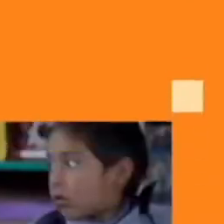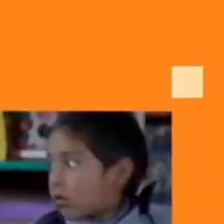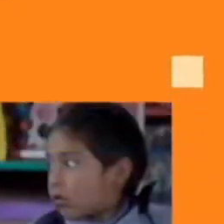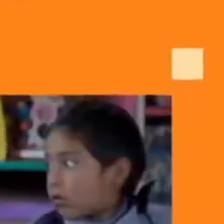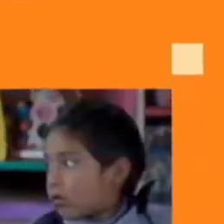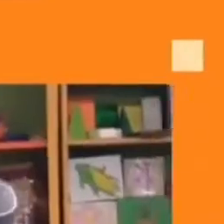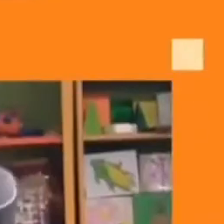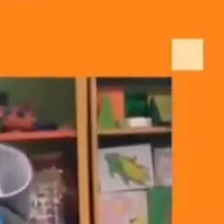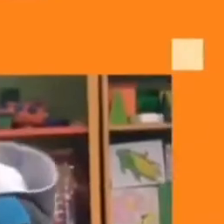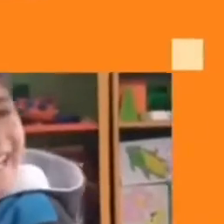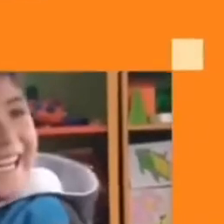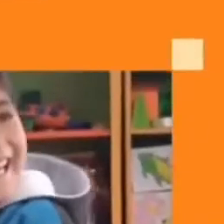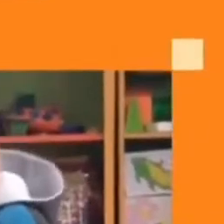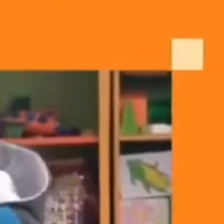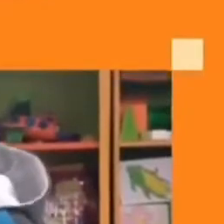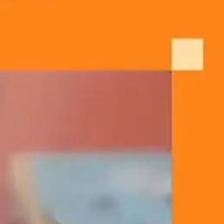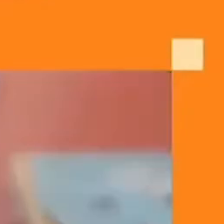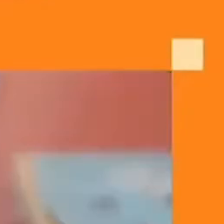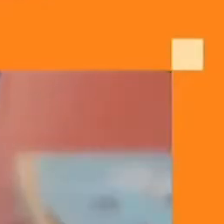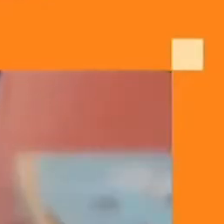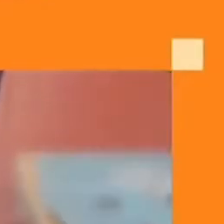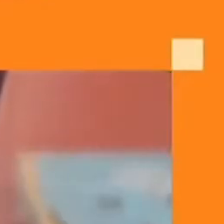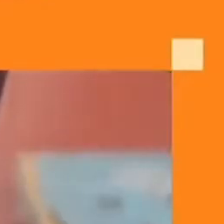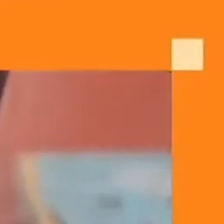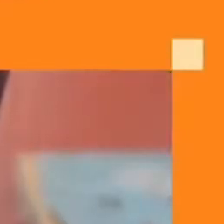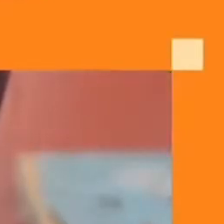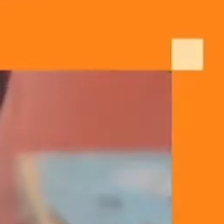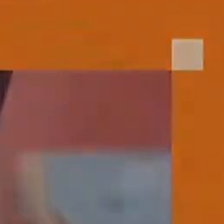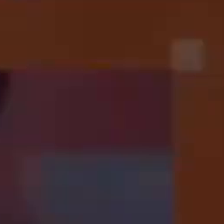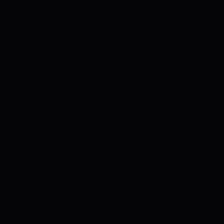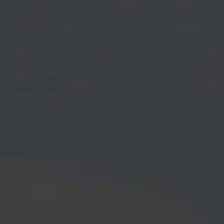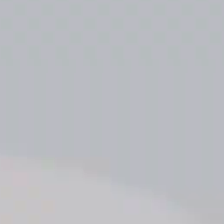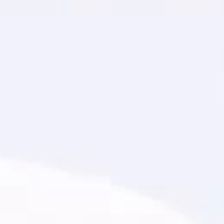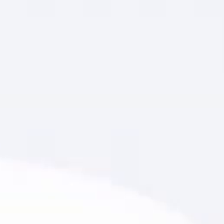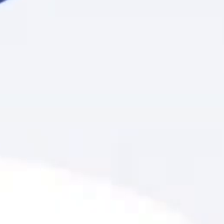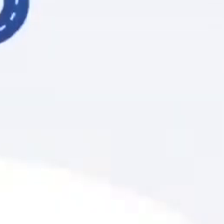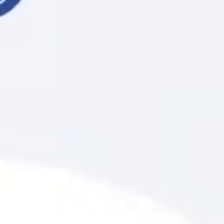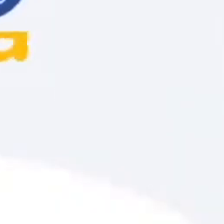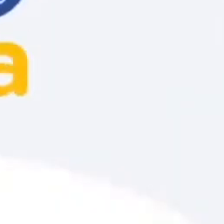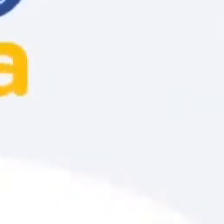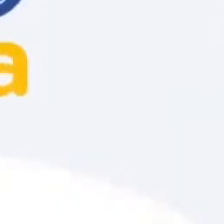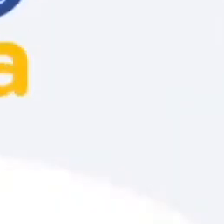Estamos viendo Aprendo en Casa, secundaria.